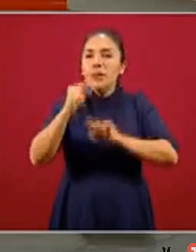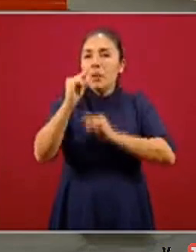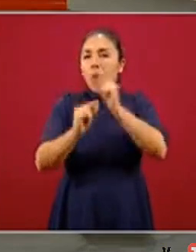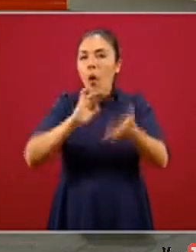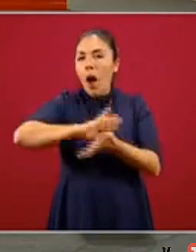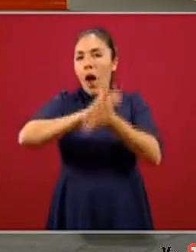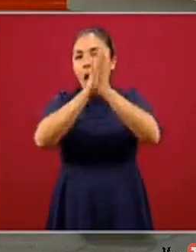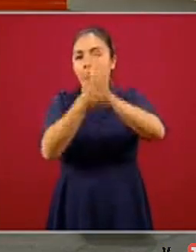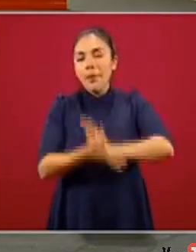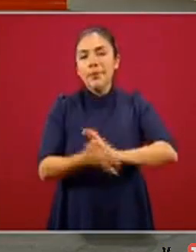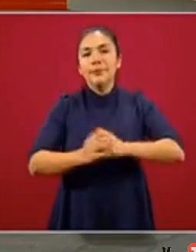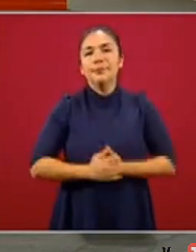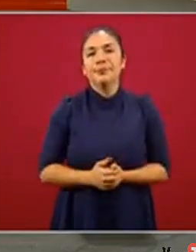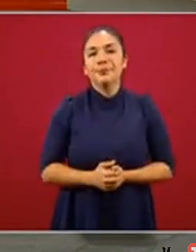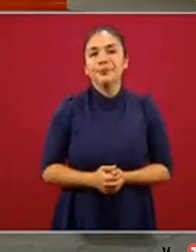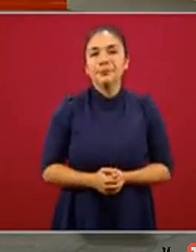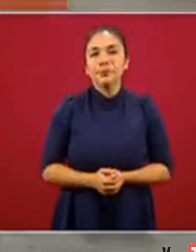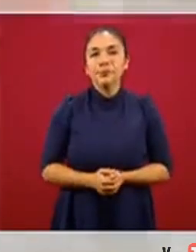siguiente.